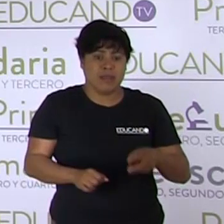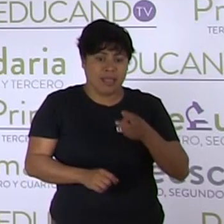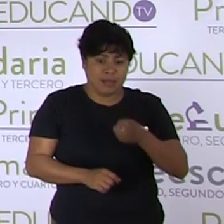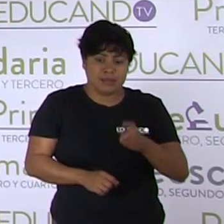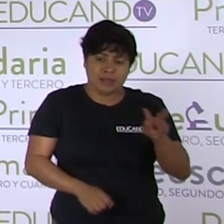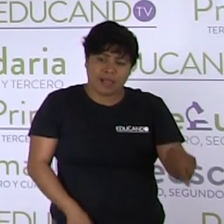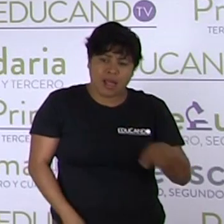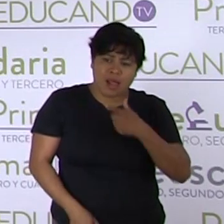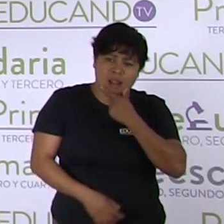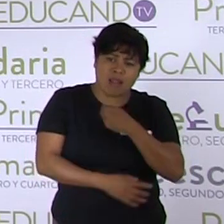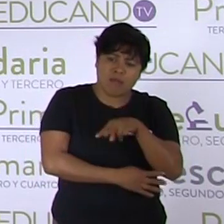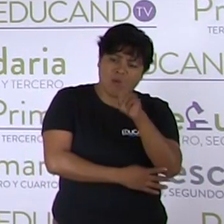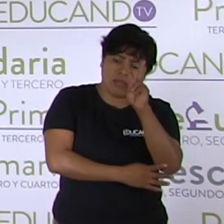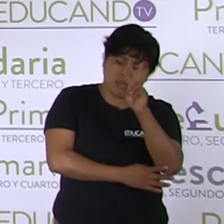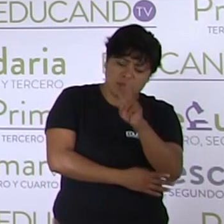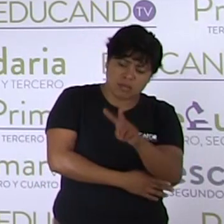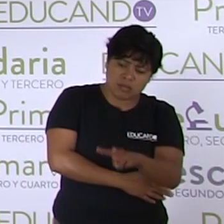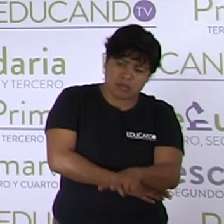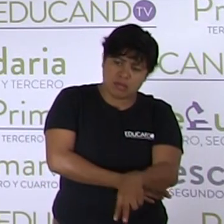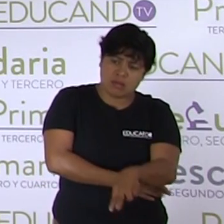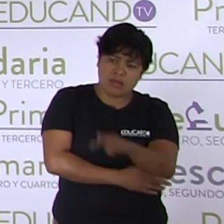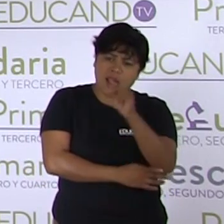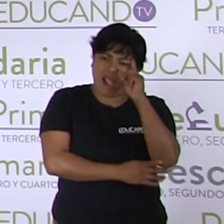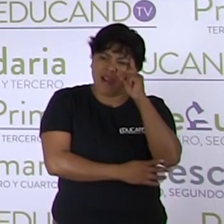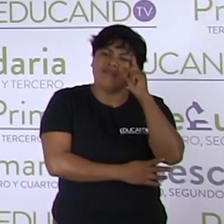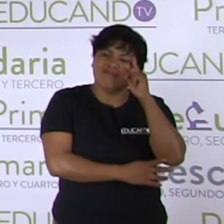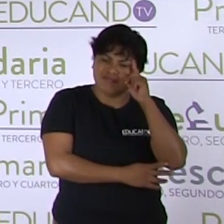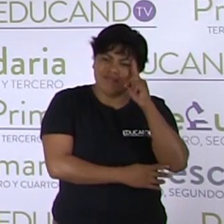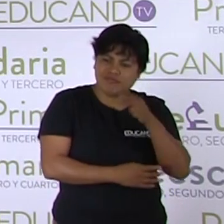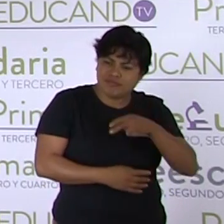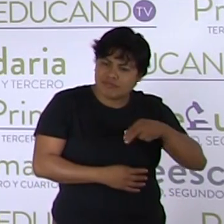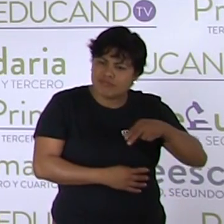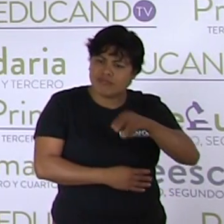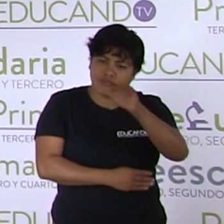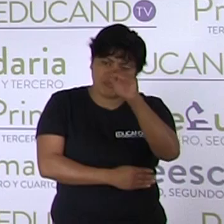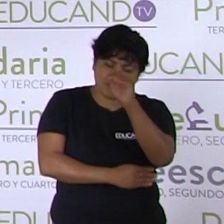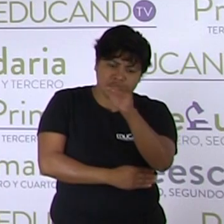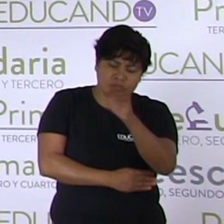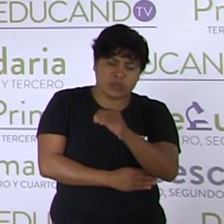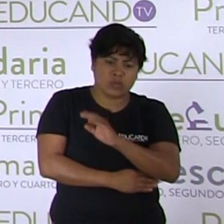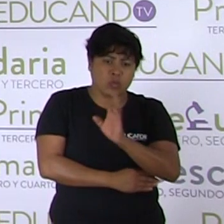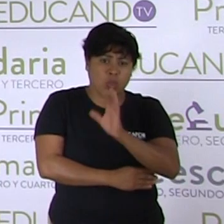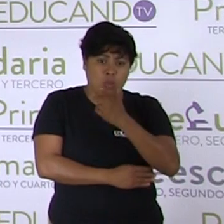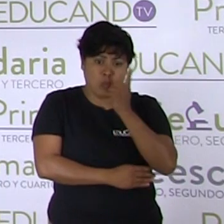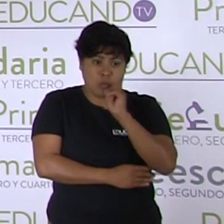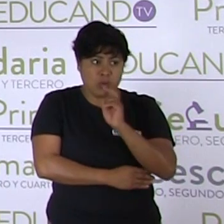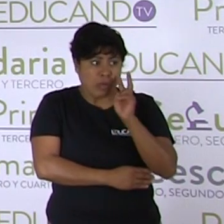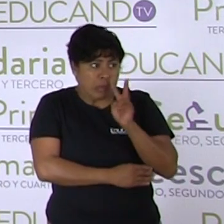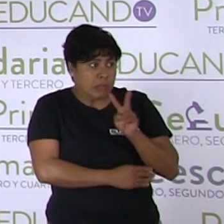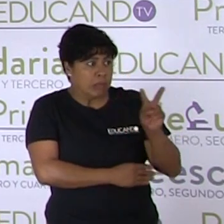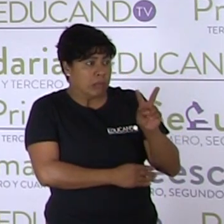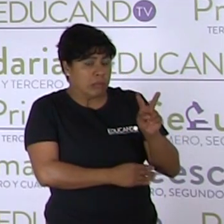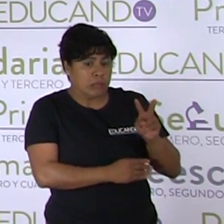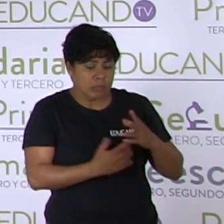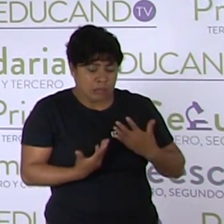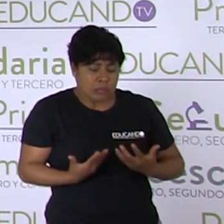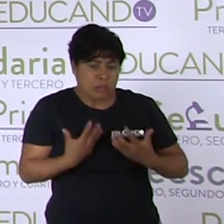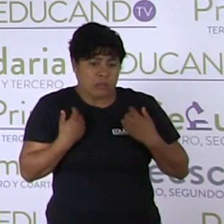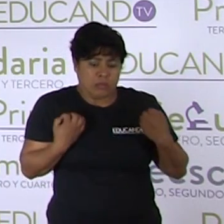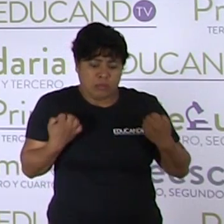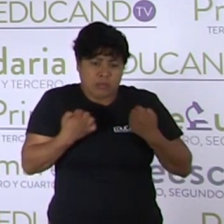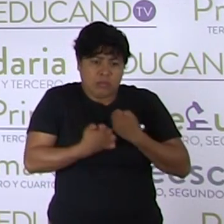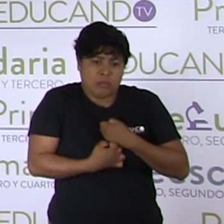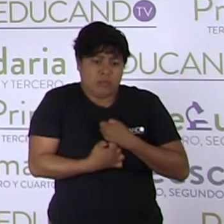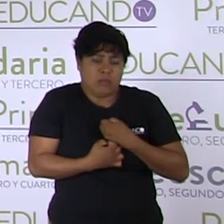estuvo viendo, hasta que se decidió a hablarle. Cuando ella le vio venir, se cubrió los pechos con el